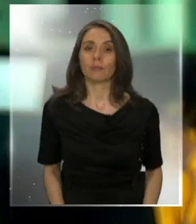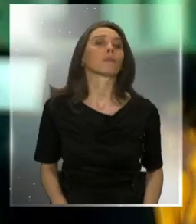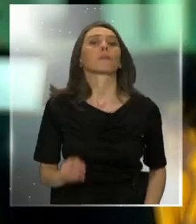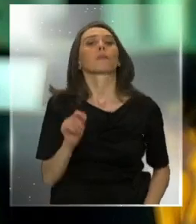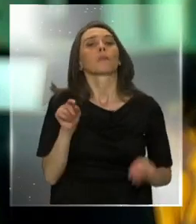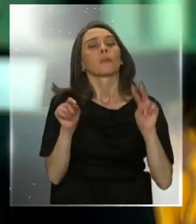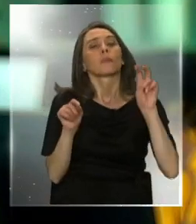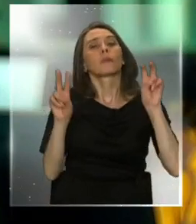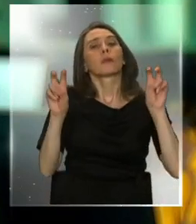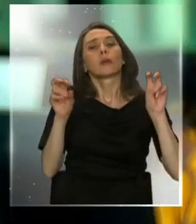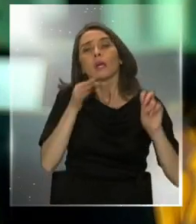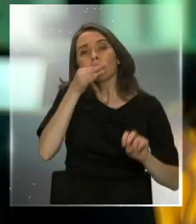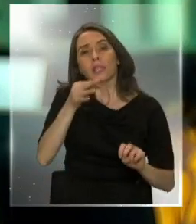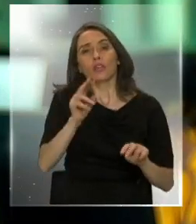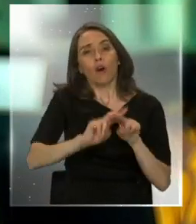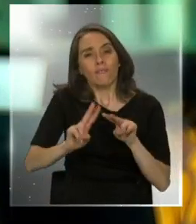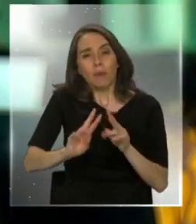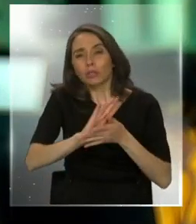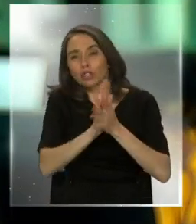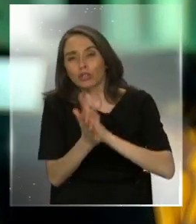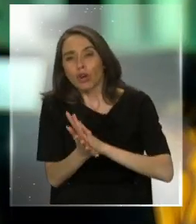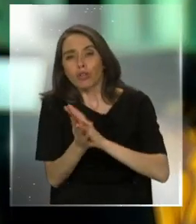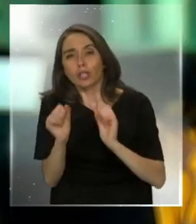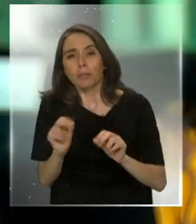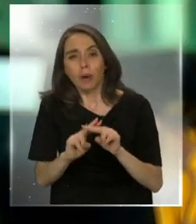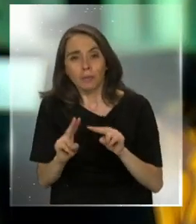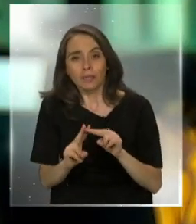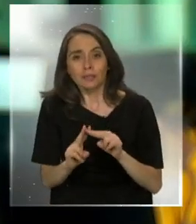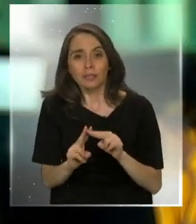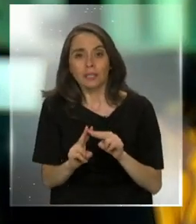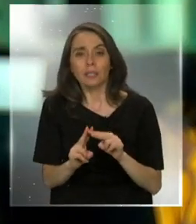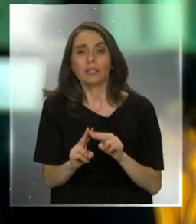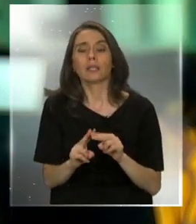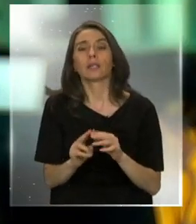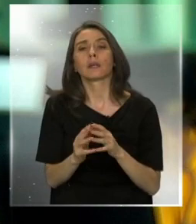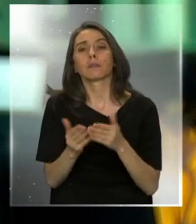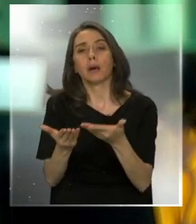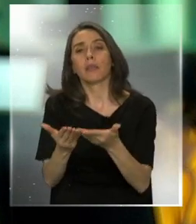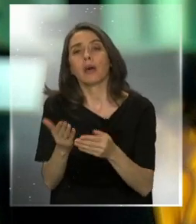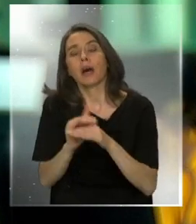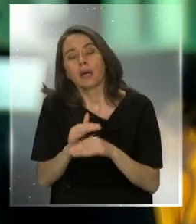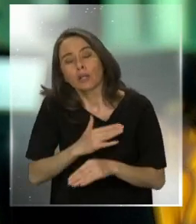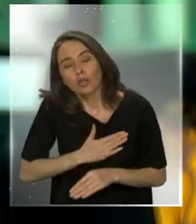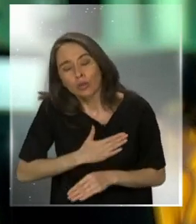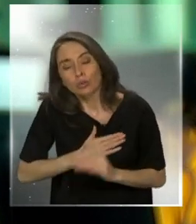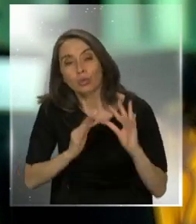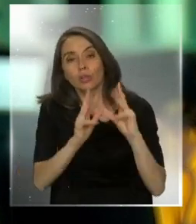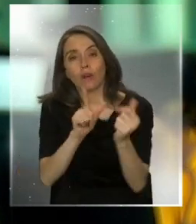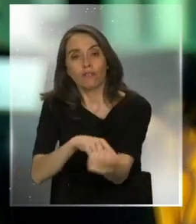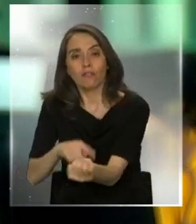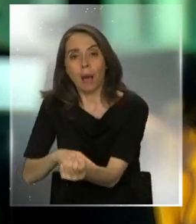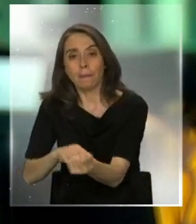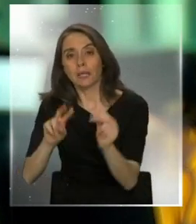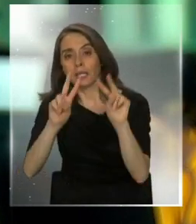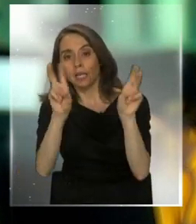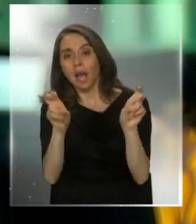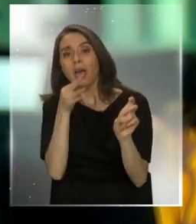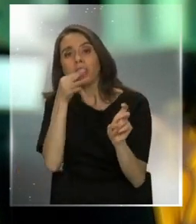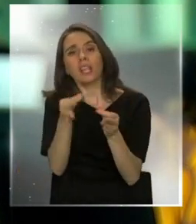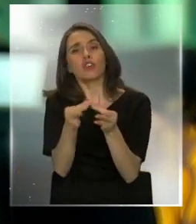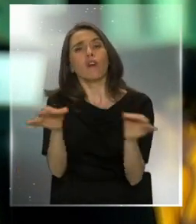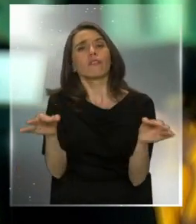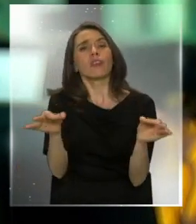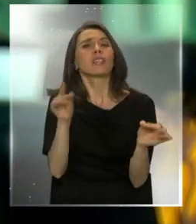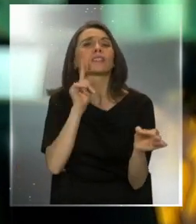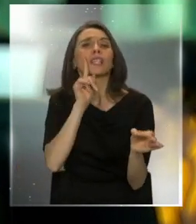comillas haremos todo lo que esté a nuestro alcance para llevar el mayor consuelo a las familias cierre comillas así lo afirmó